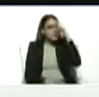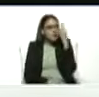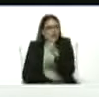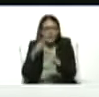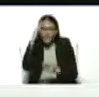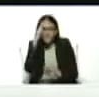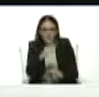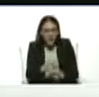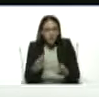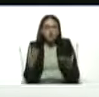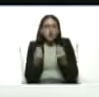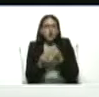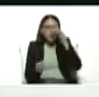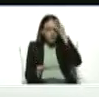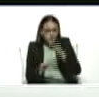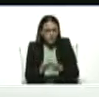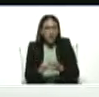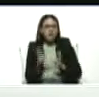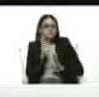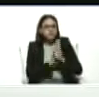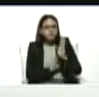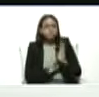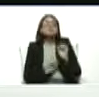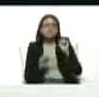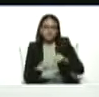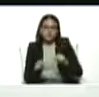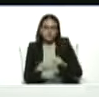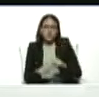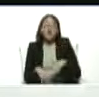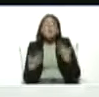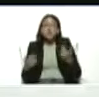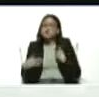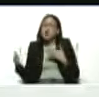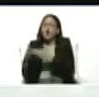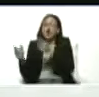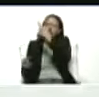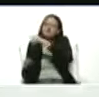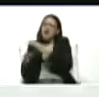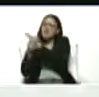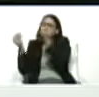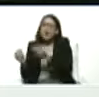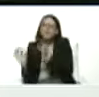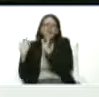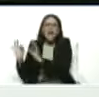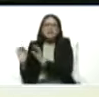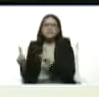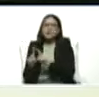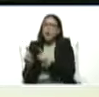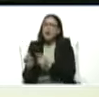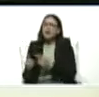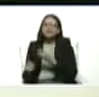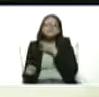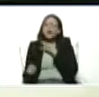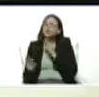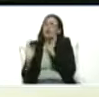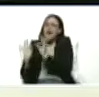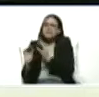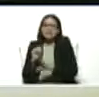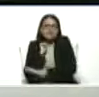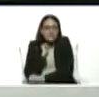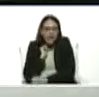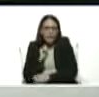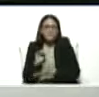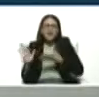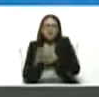posiciones. Por eso estoy contra el fascismo y los fascistas, fanáticos del fascismo, que pretenden llenar